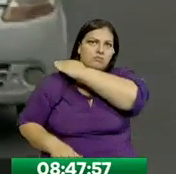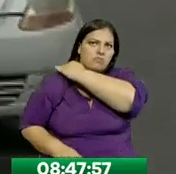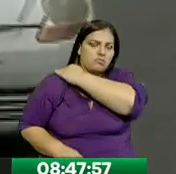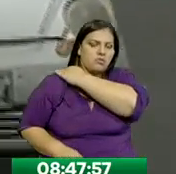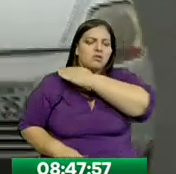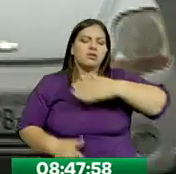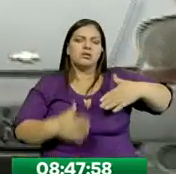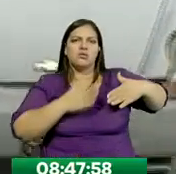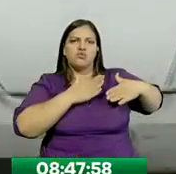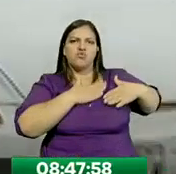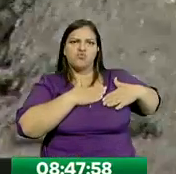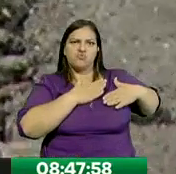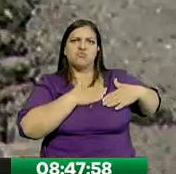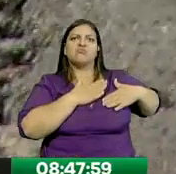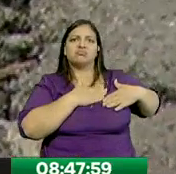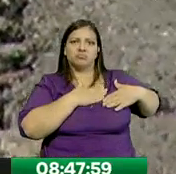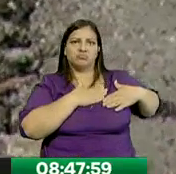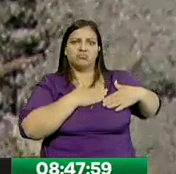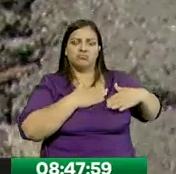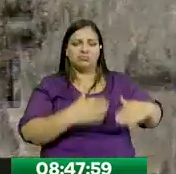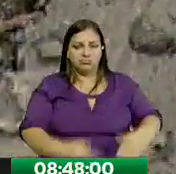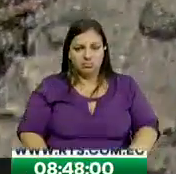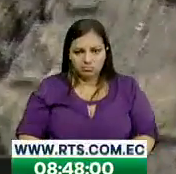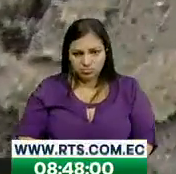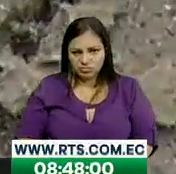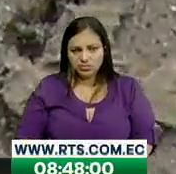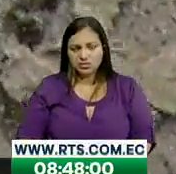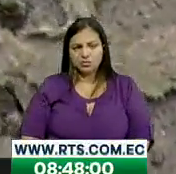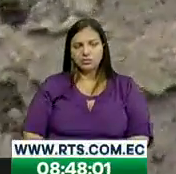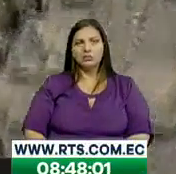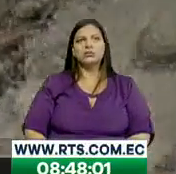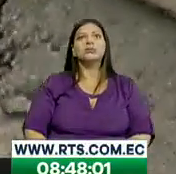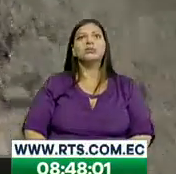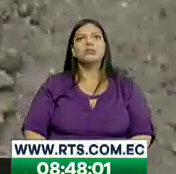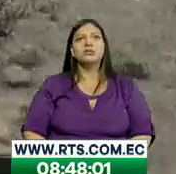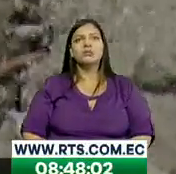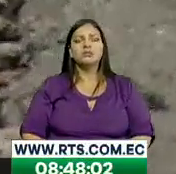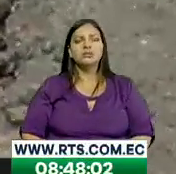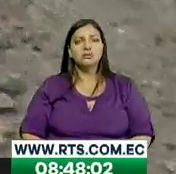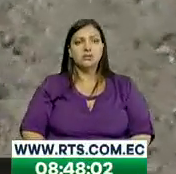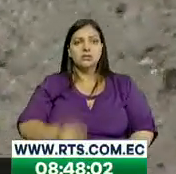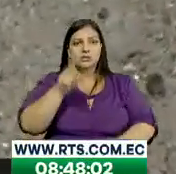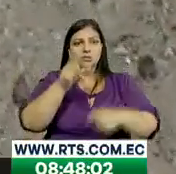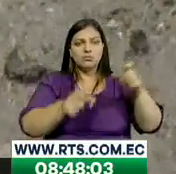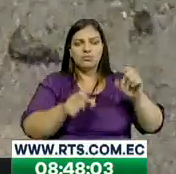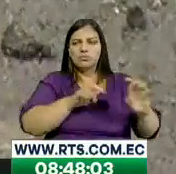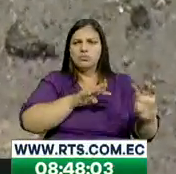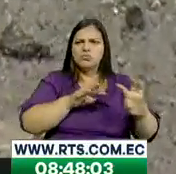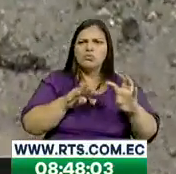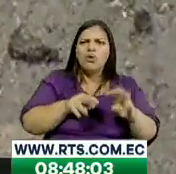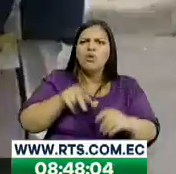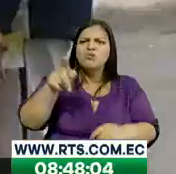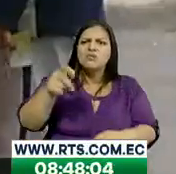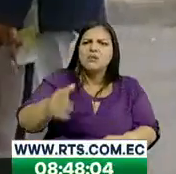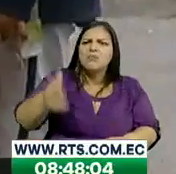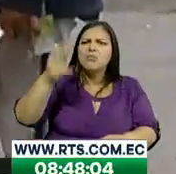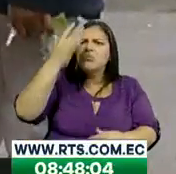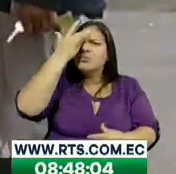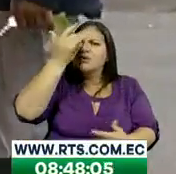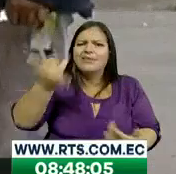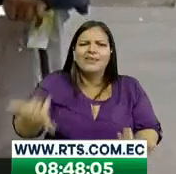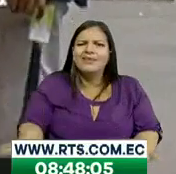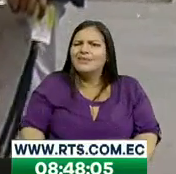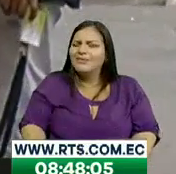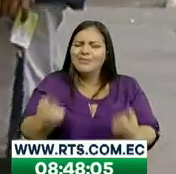de la isla Trinitaria aún no salen del asombro tras recordar la ráfaga de disparos que alteró la calma de quienes a esa